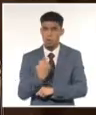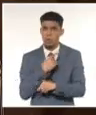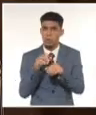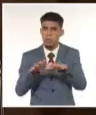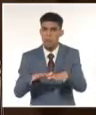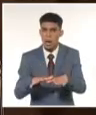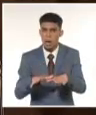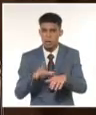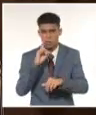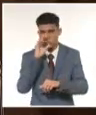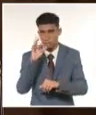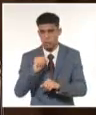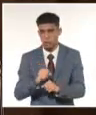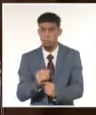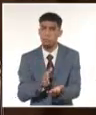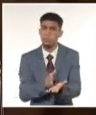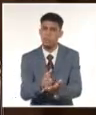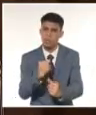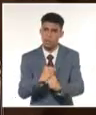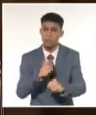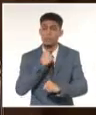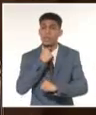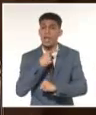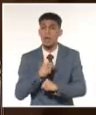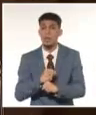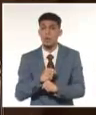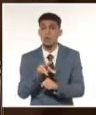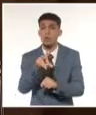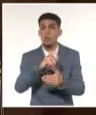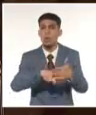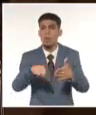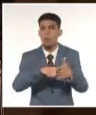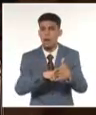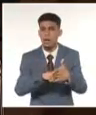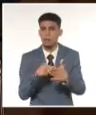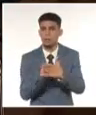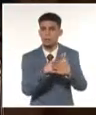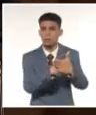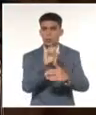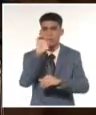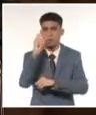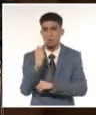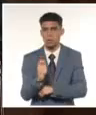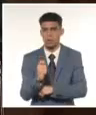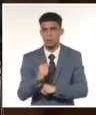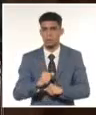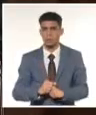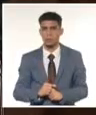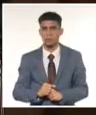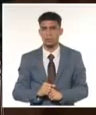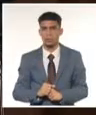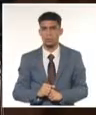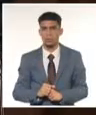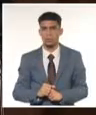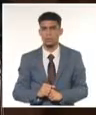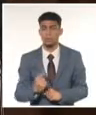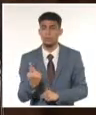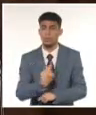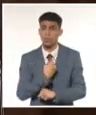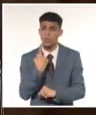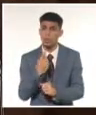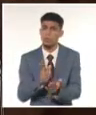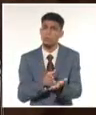y ahí están, por ejemplo, las proyecciones para reimpulsar la economía. No aspiremos nunca a que la resistencia a la que apelamos